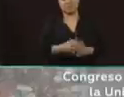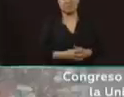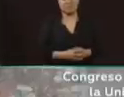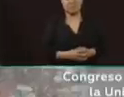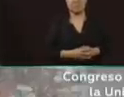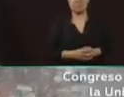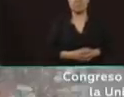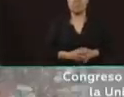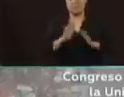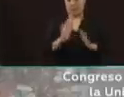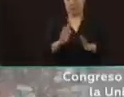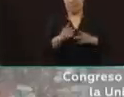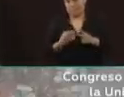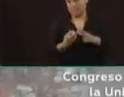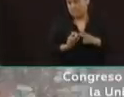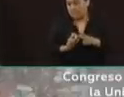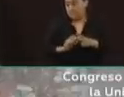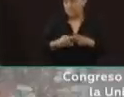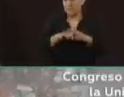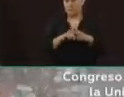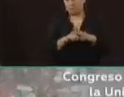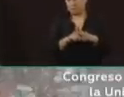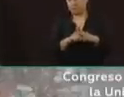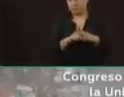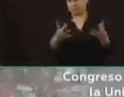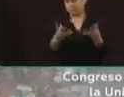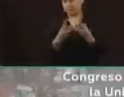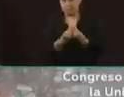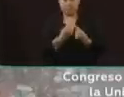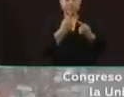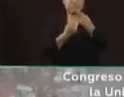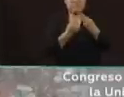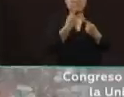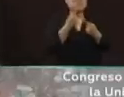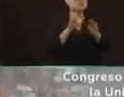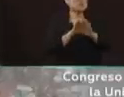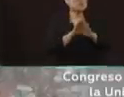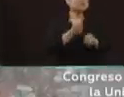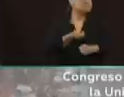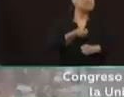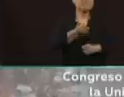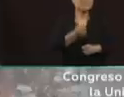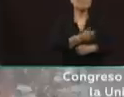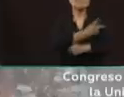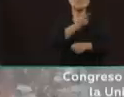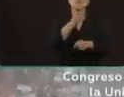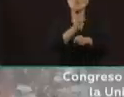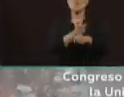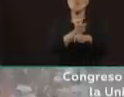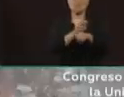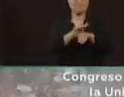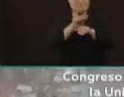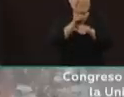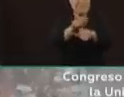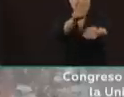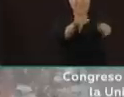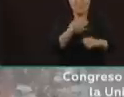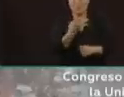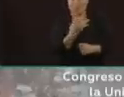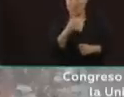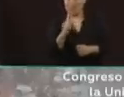Iniciamos la construcción de lo que denominamos nosotros el segundo piso de la 4T.